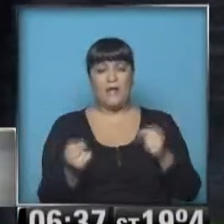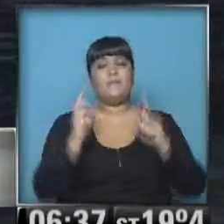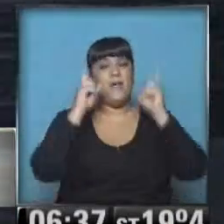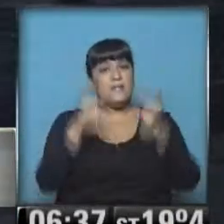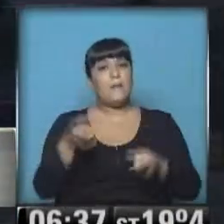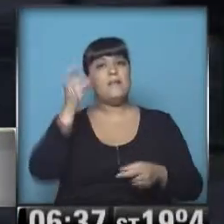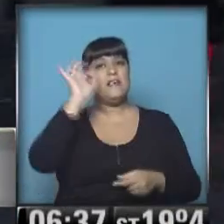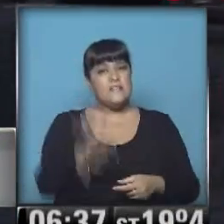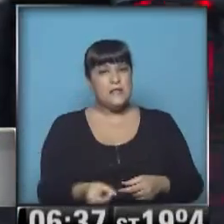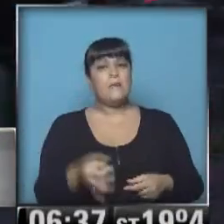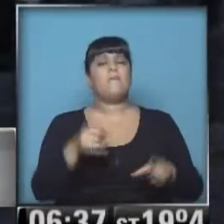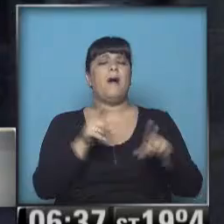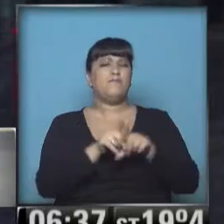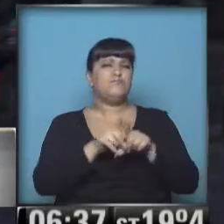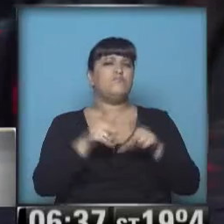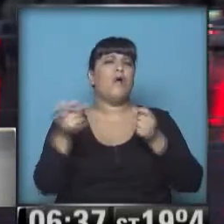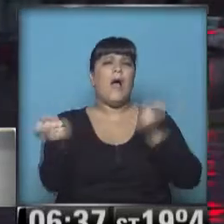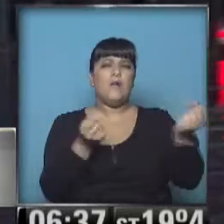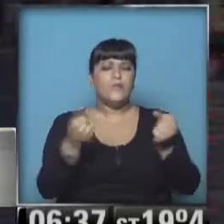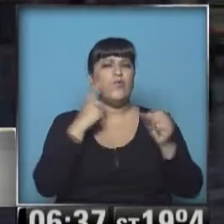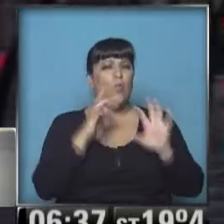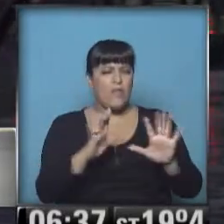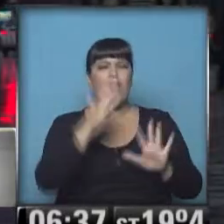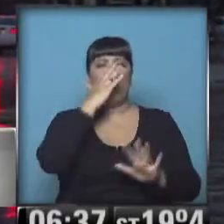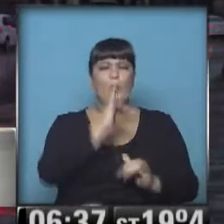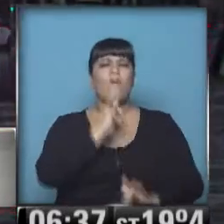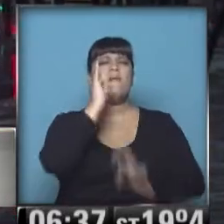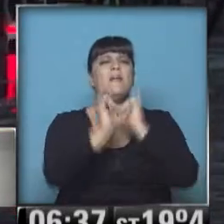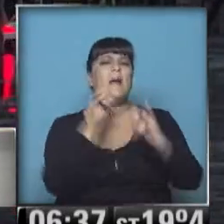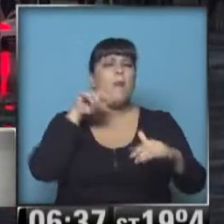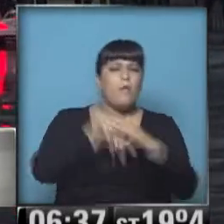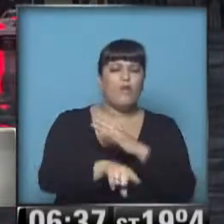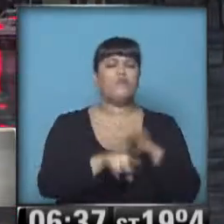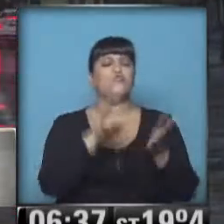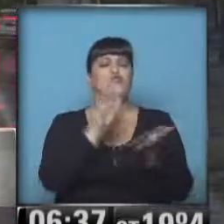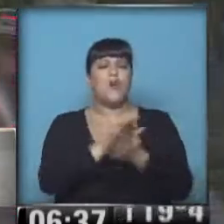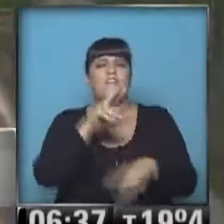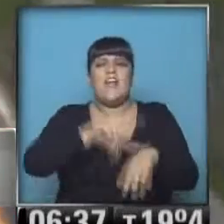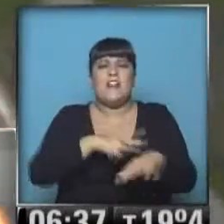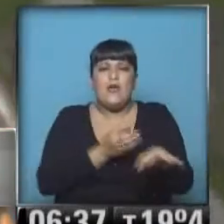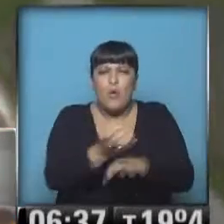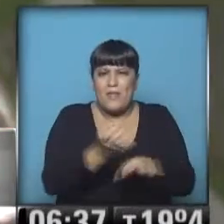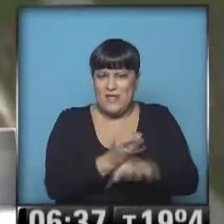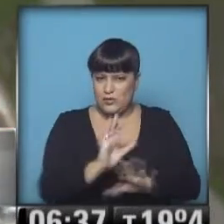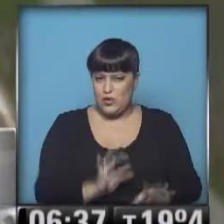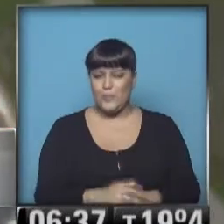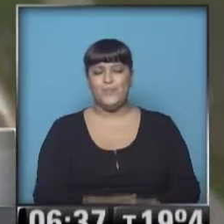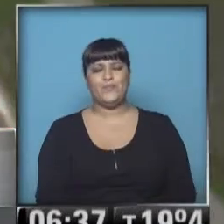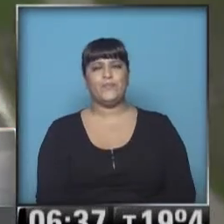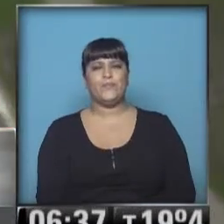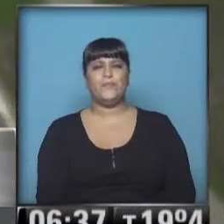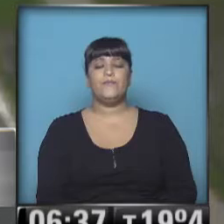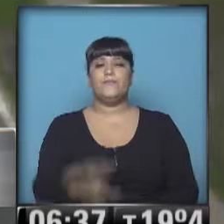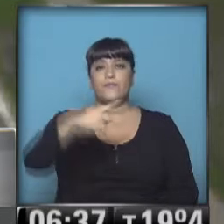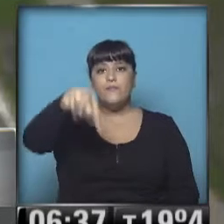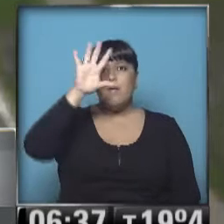el hidroplaneo, el aquaplaning. Luego vamos a estar explicando con más atención algunos recomendaciones que nos pedía Nadia.